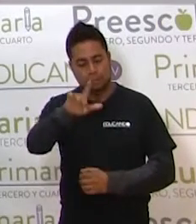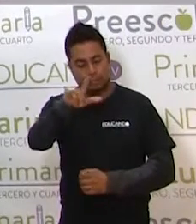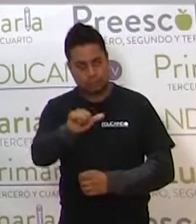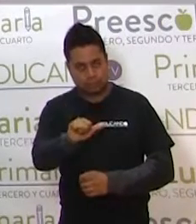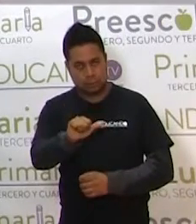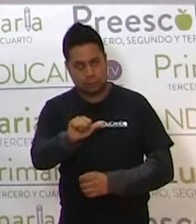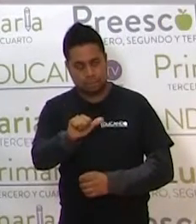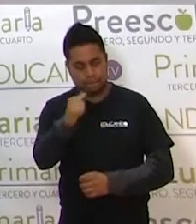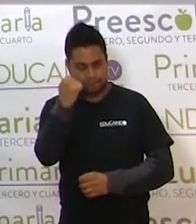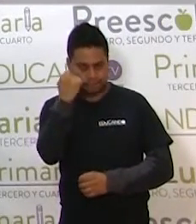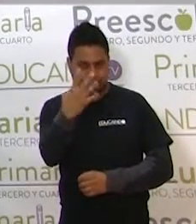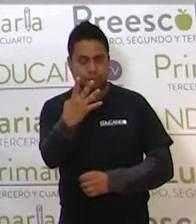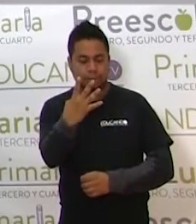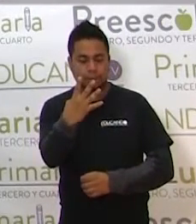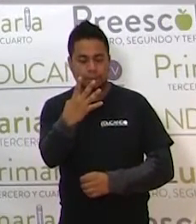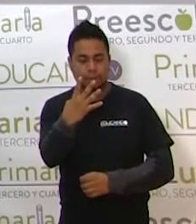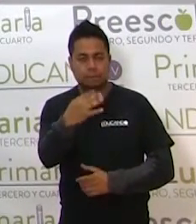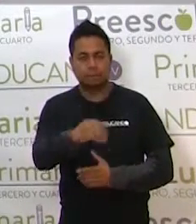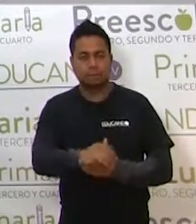4